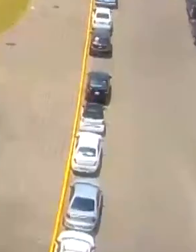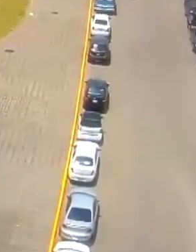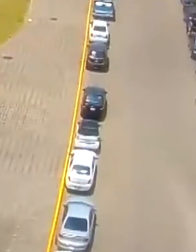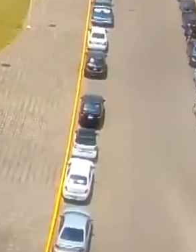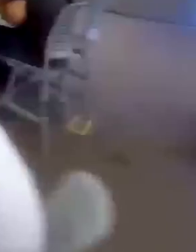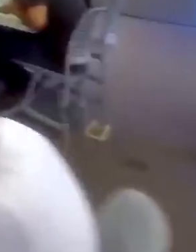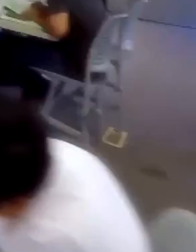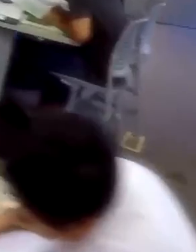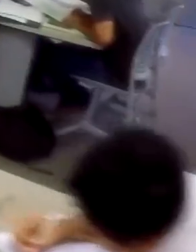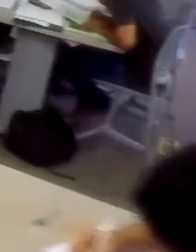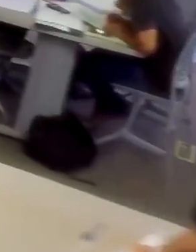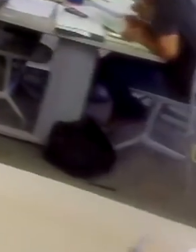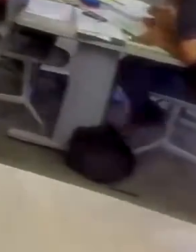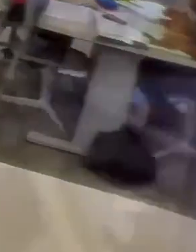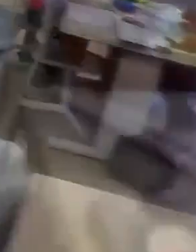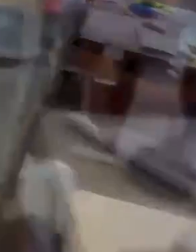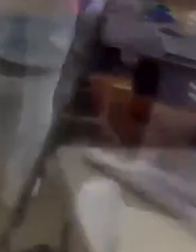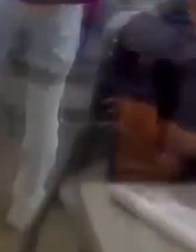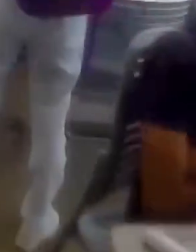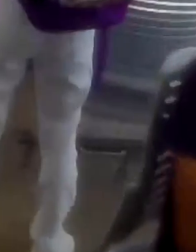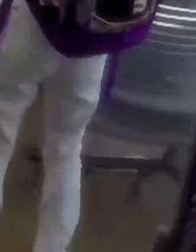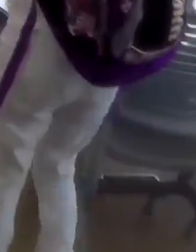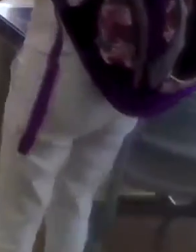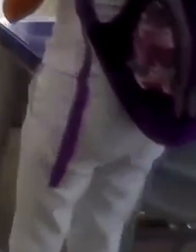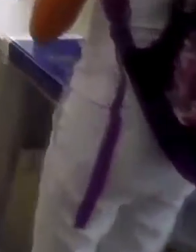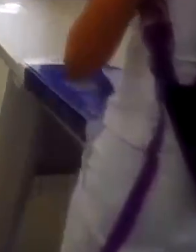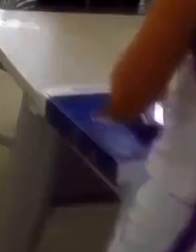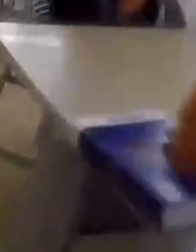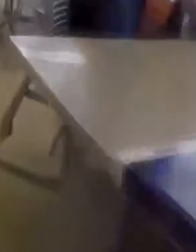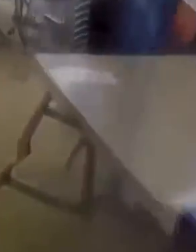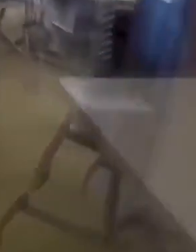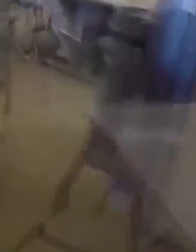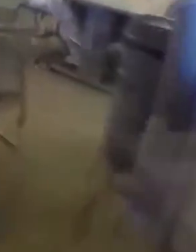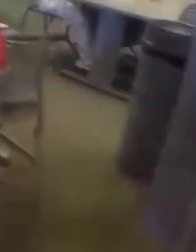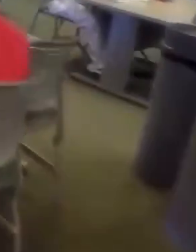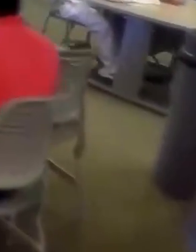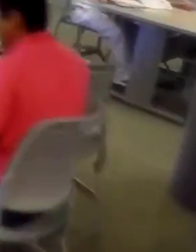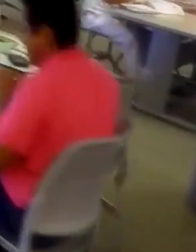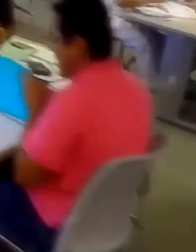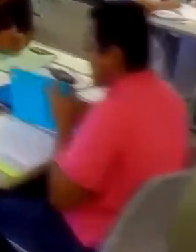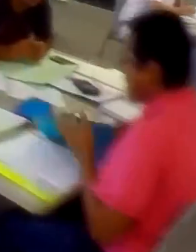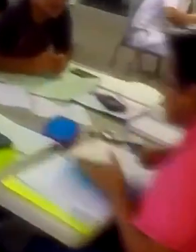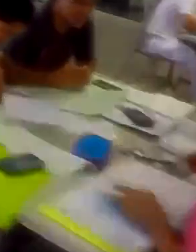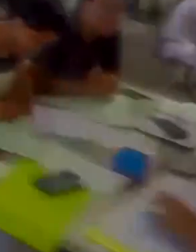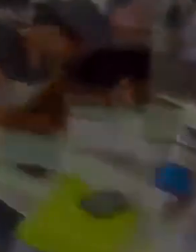video.